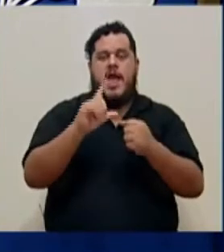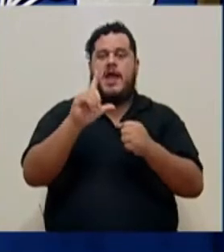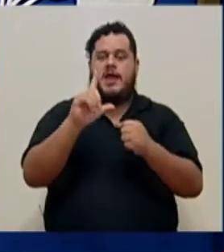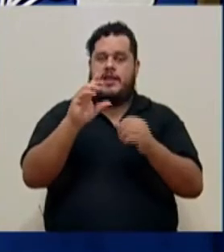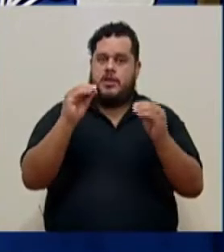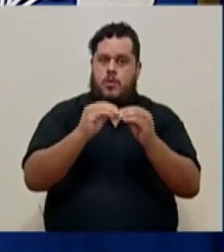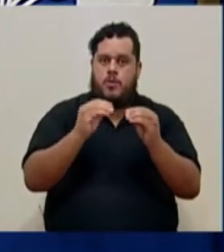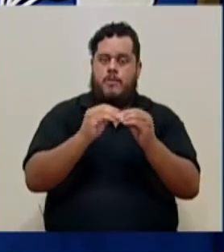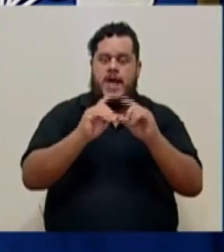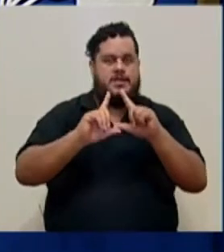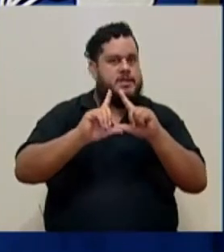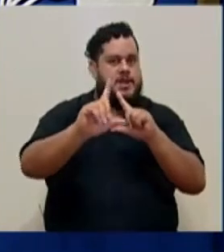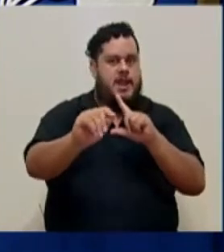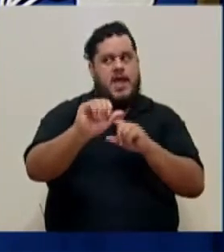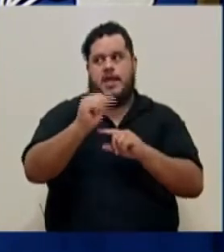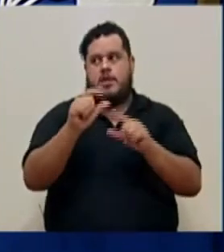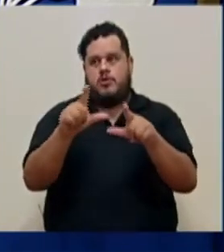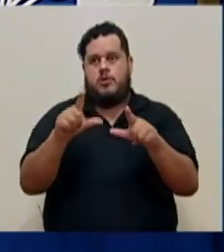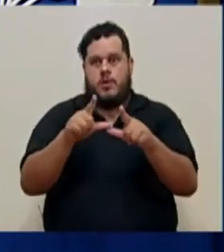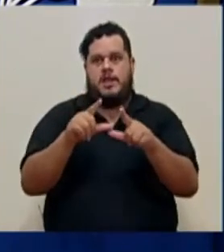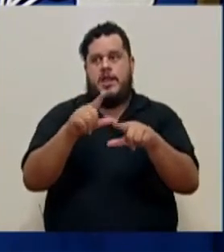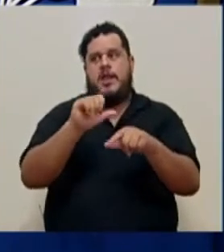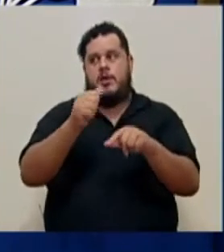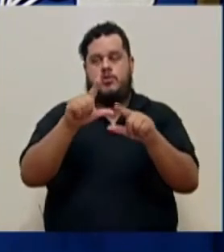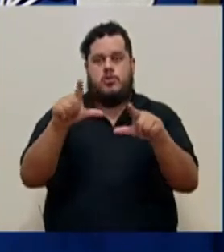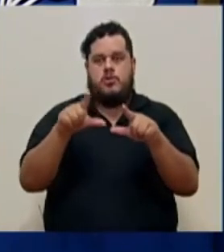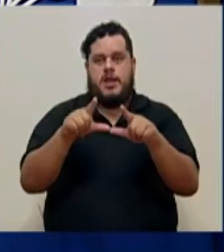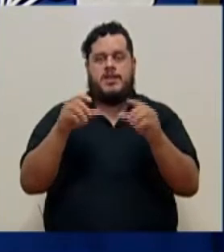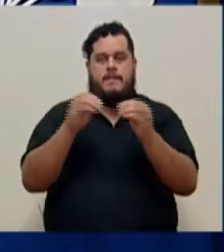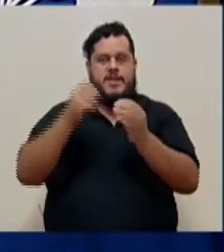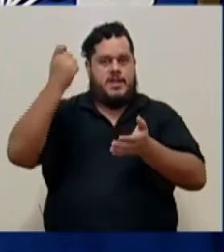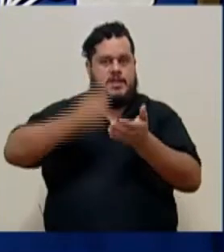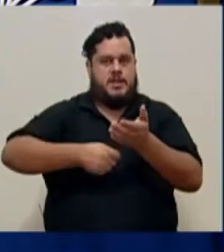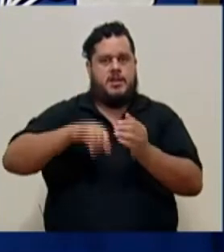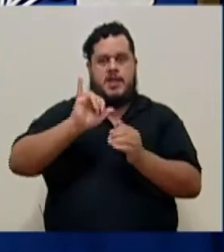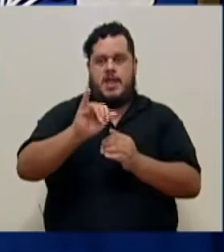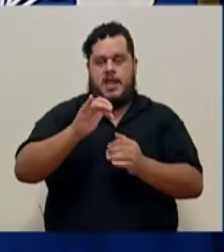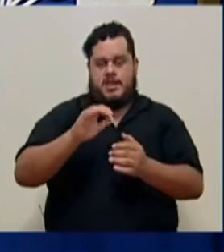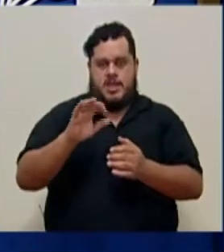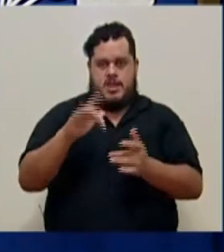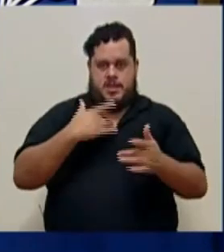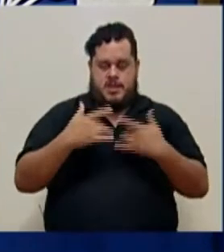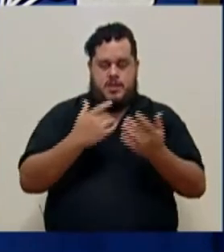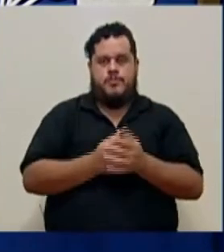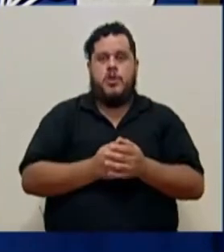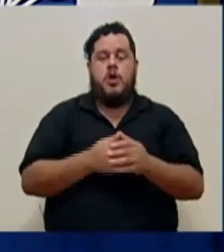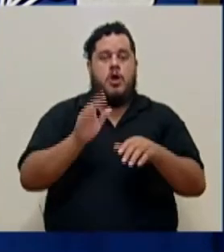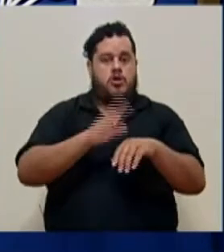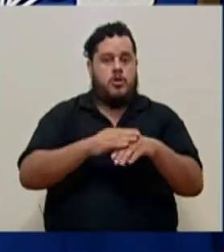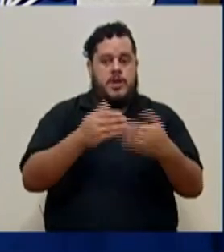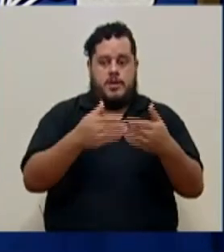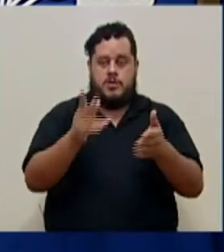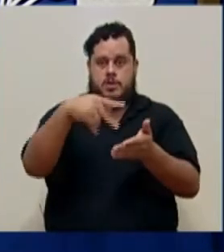que en otros lugares, ¿verdad?, que han tenido medidas más permanentes y mucho más estrictas en ese sentido. Con respecto a la apertura